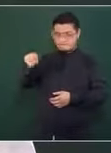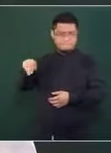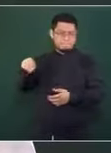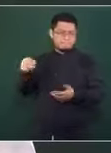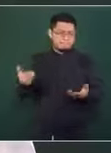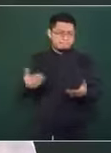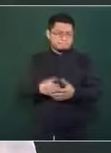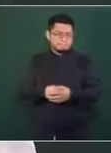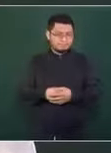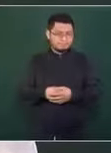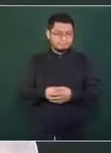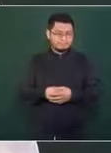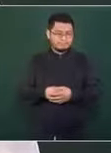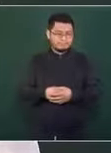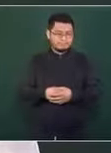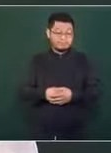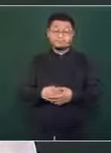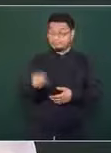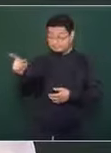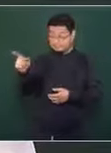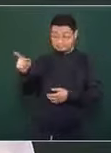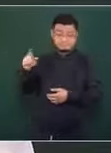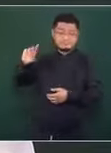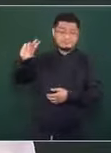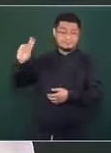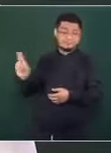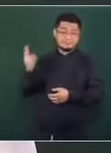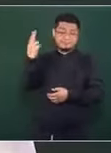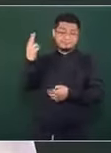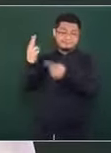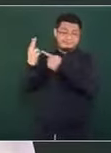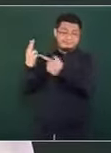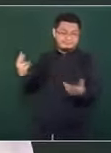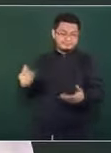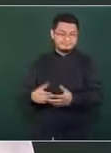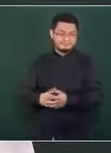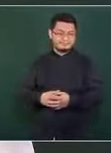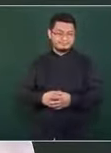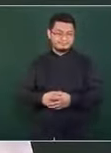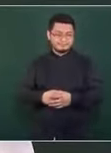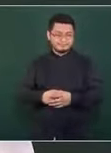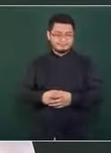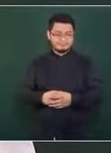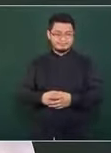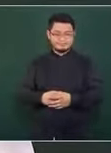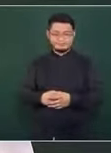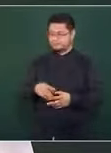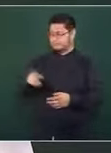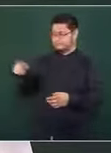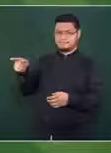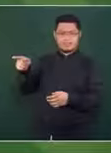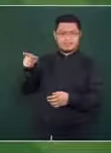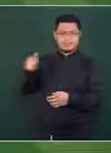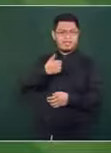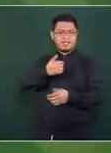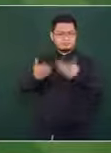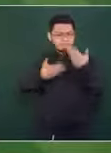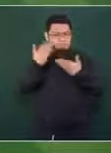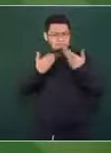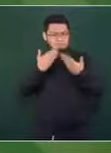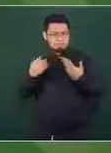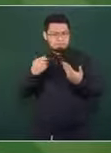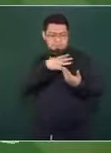Allí en esa facultad llegaron dos hijos míos. O